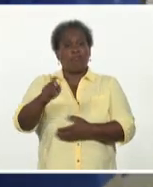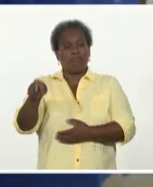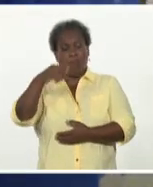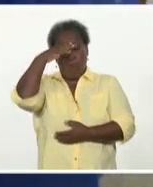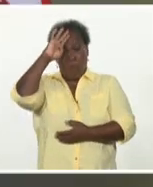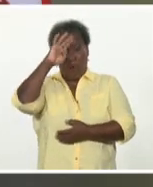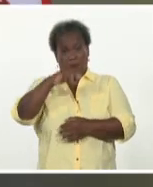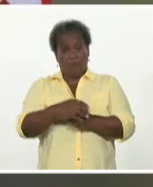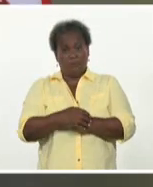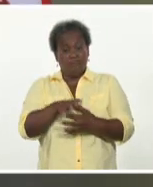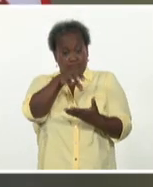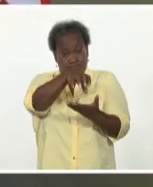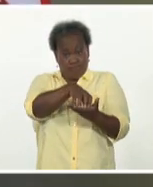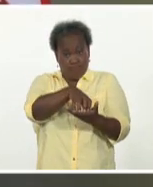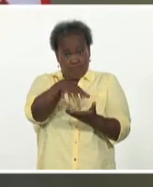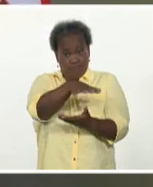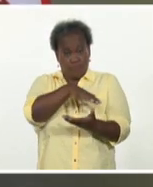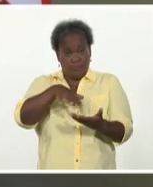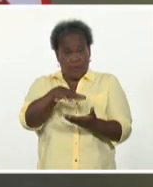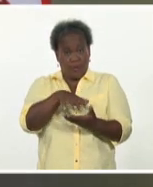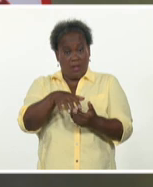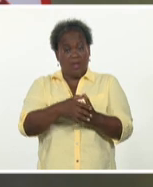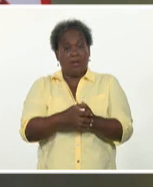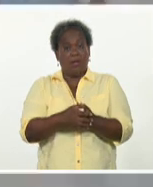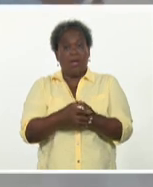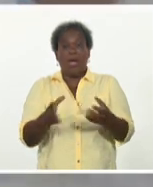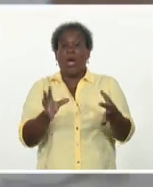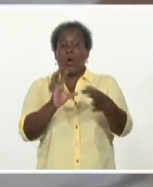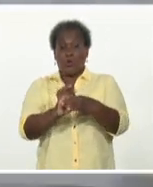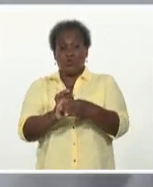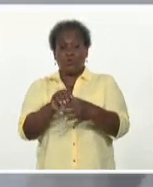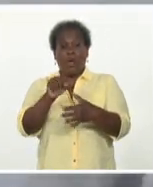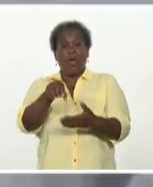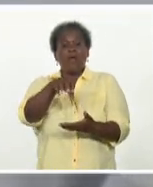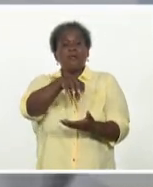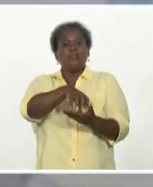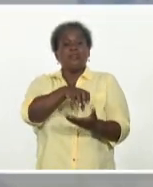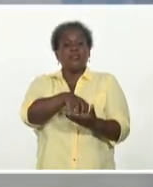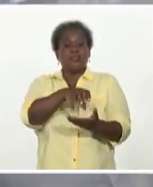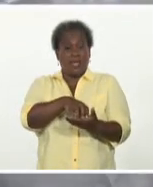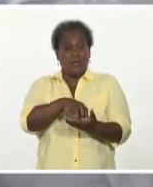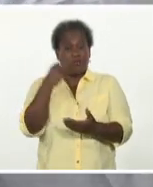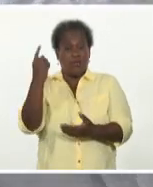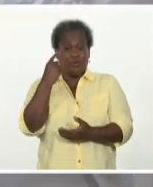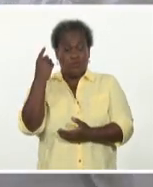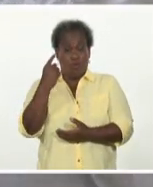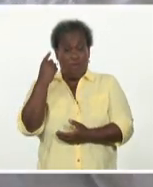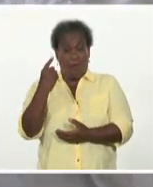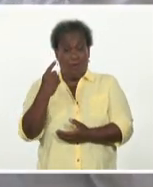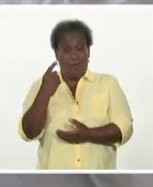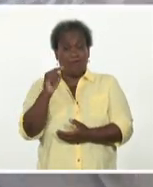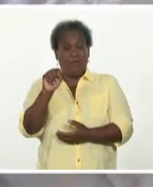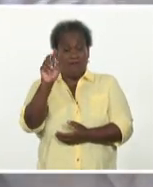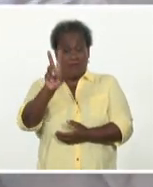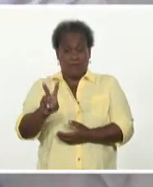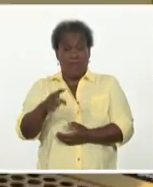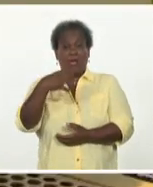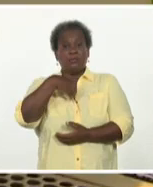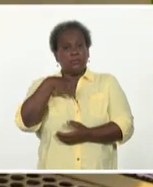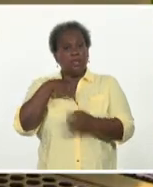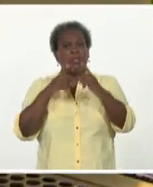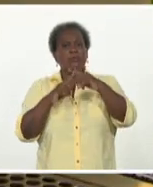La instalación adjunta al Centro Nacional de Genética Médica Dr. José Gregorio Hernández cuenta con tecnología de